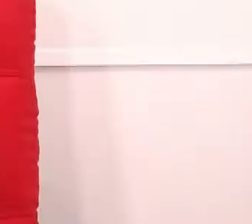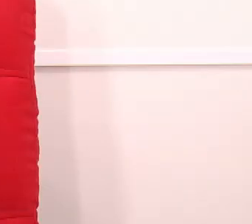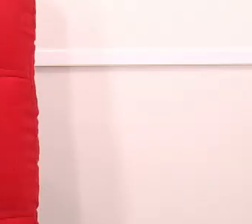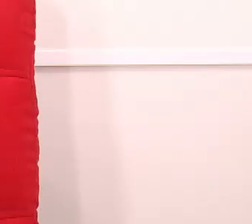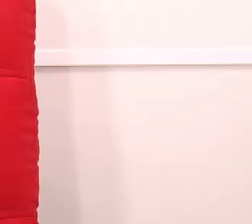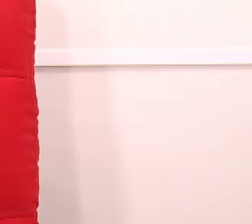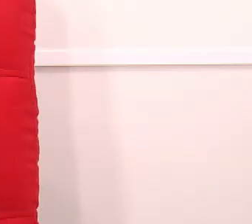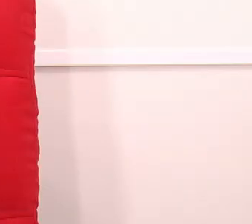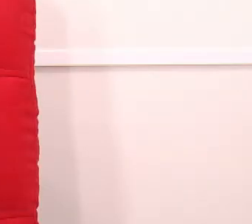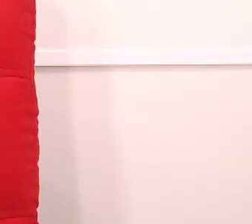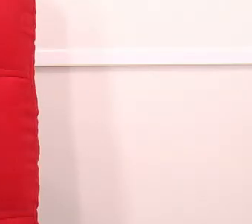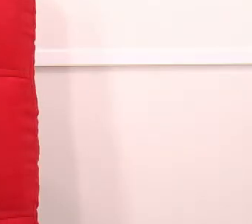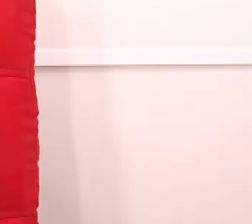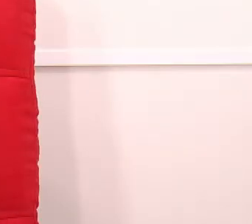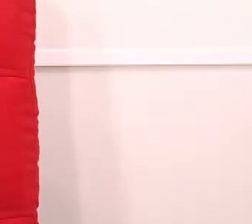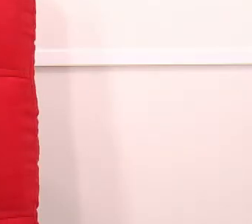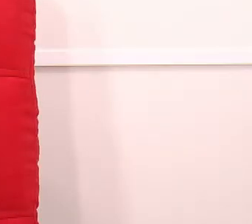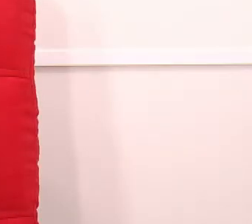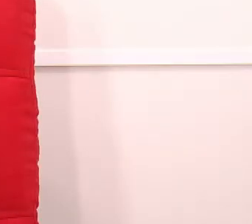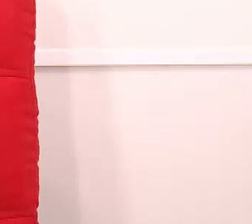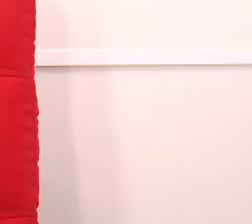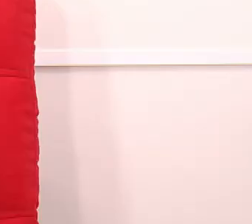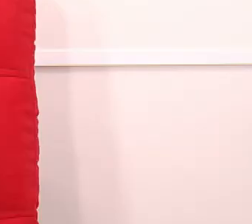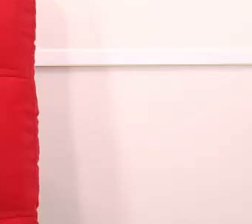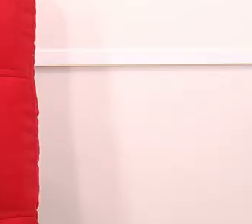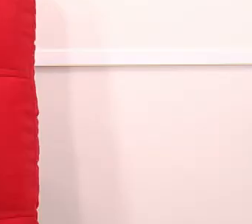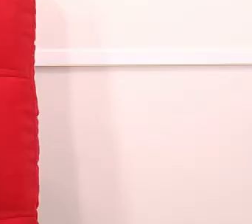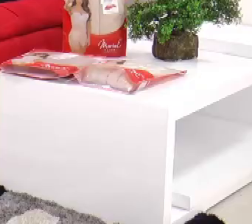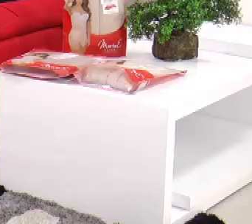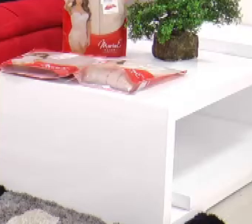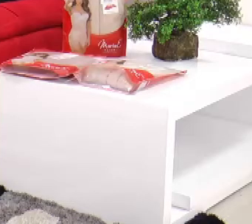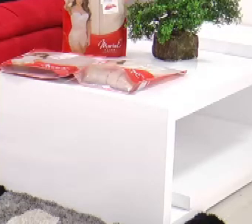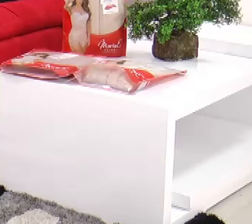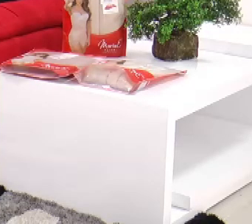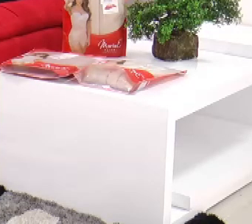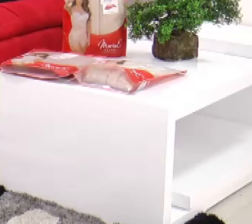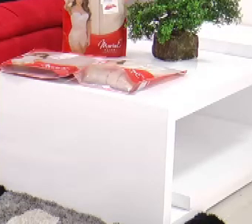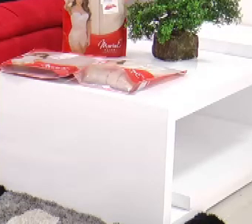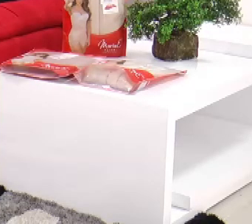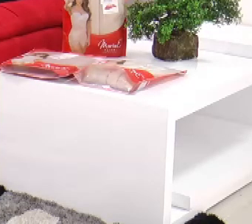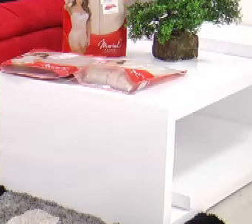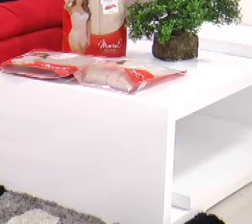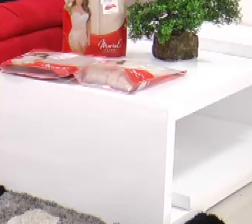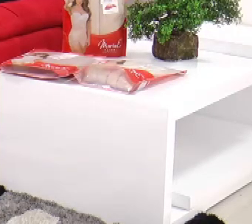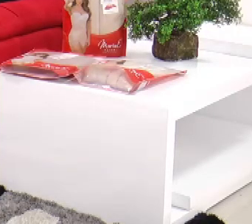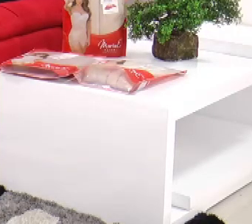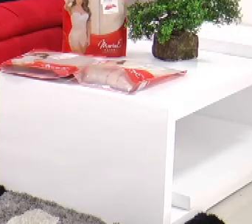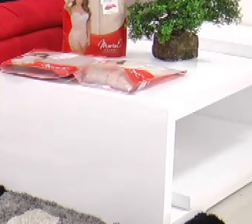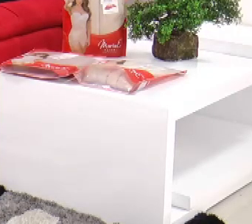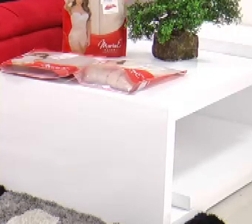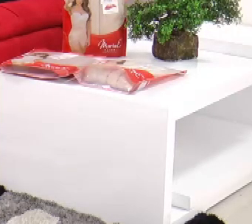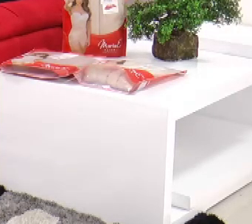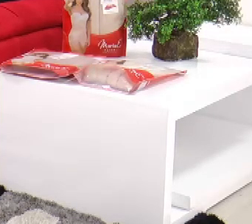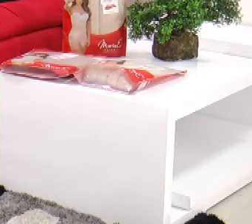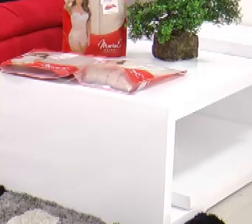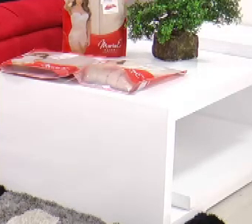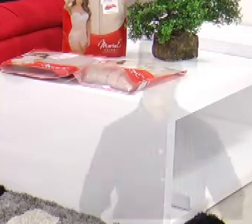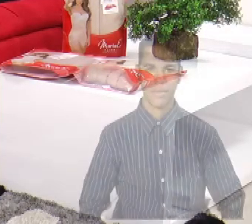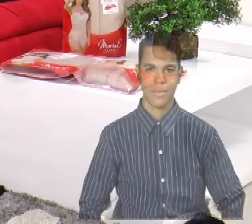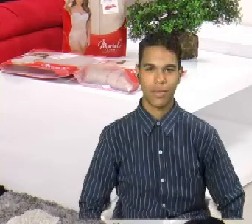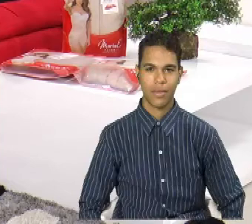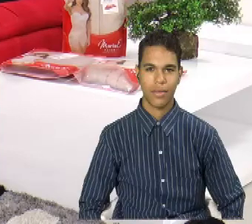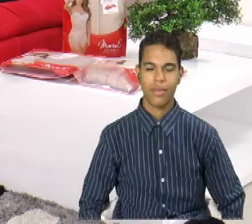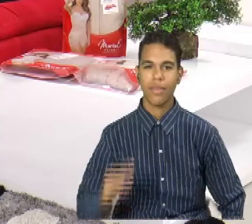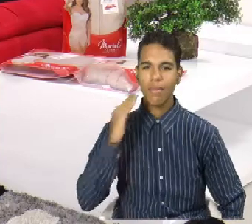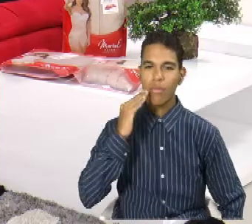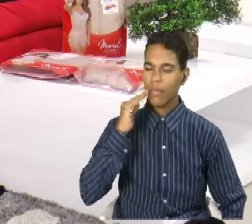¿Qué tal te pareció la depilación con el hilo? Con hilo. Bien, acá hablando con la invitada me está preguntando sobre la depilación que me hizo hace unos